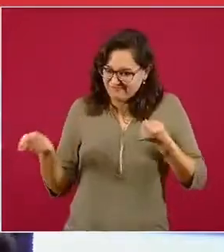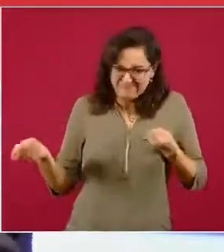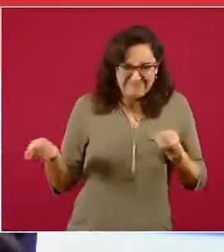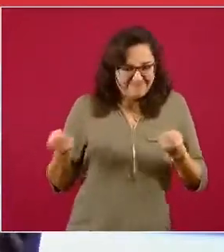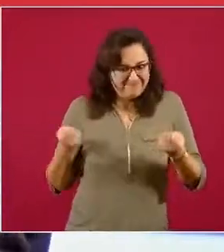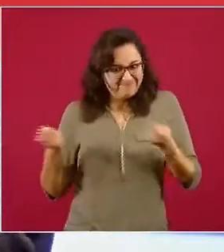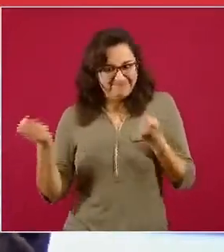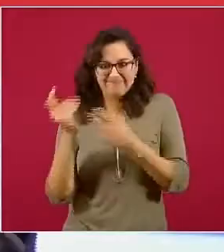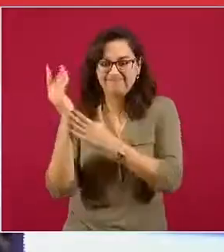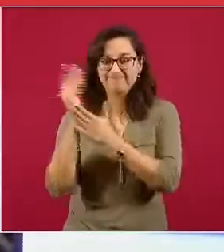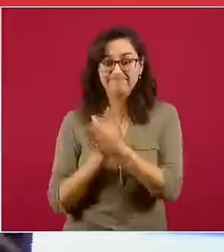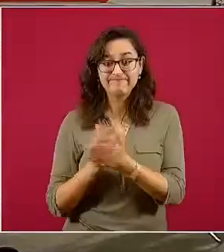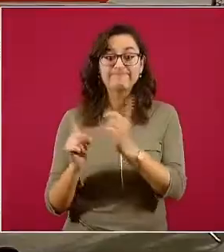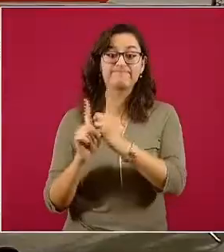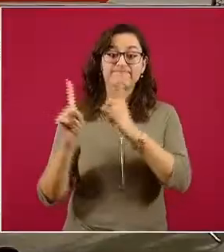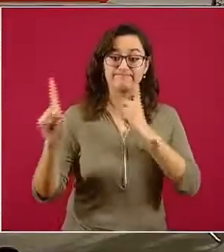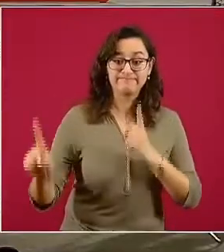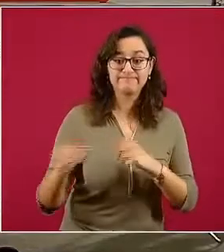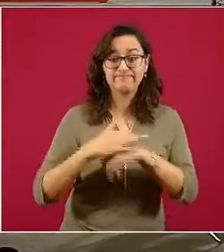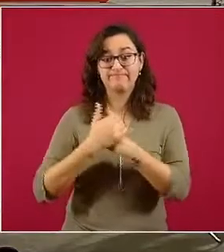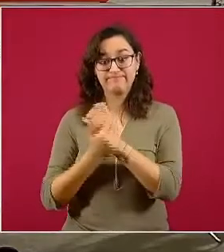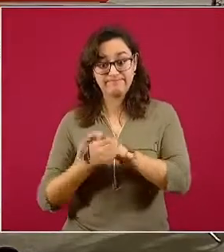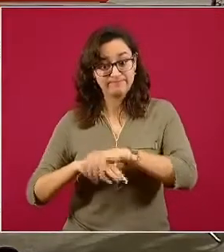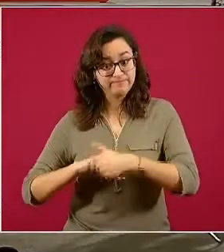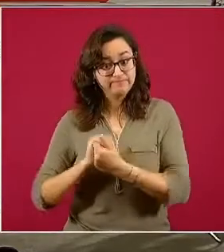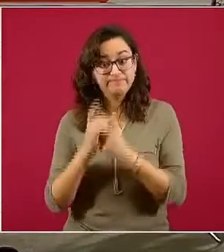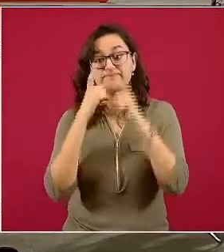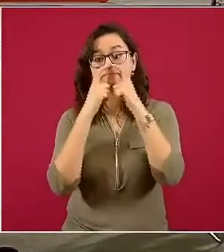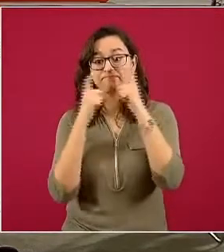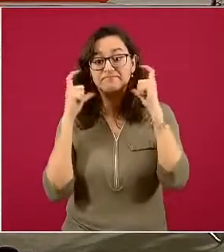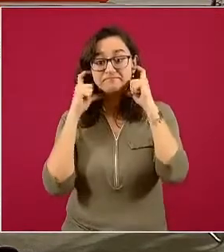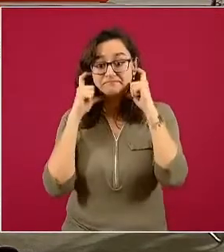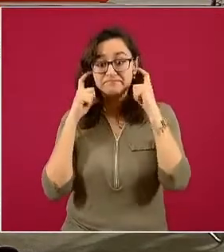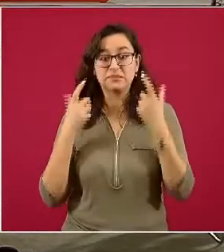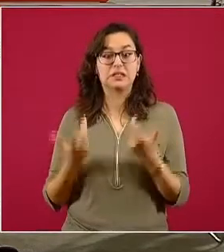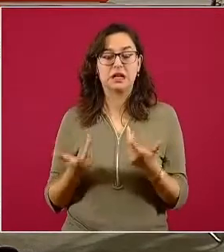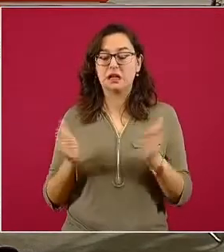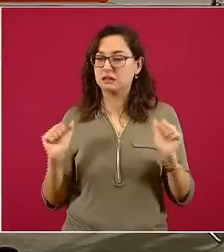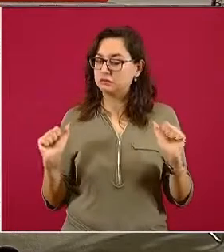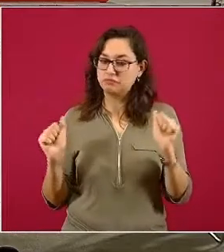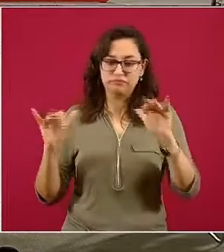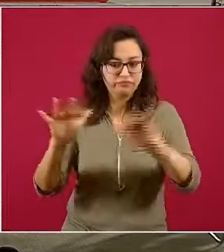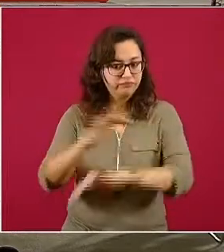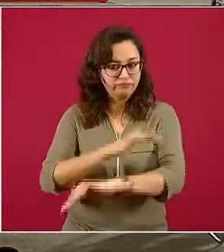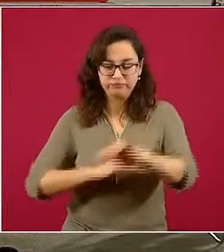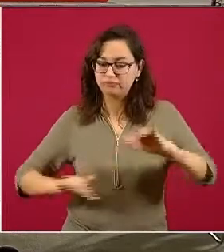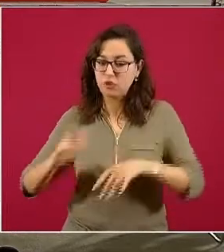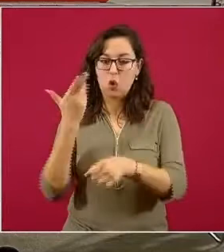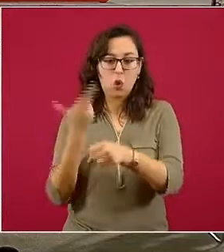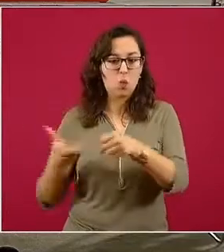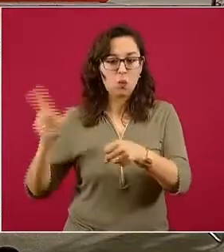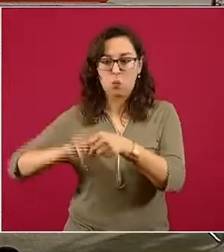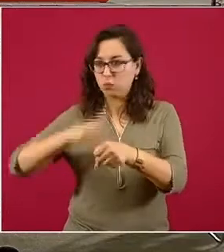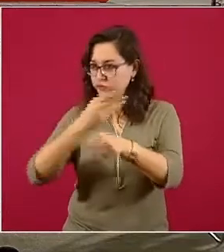distancia, lavado de manos, cubrebocas, distanciamiento social, reconversiones